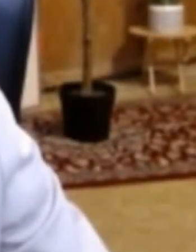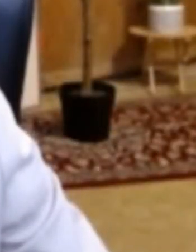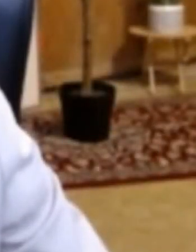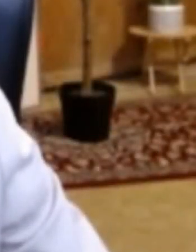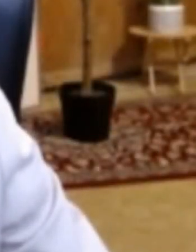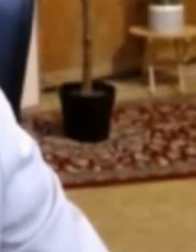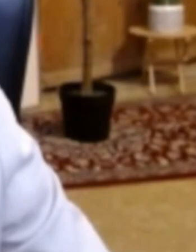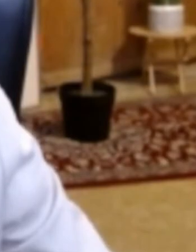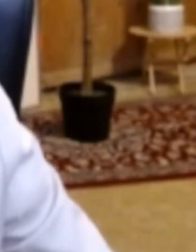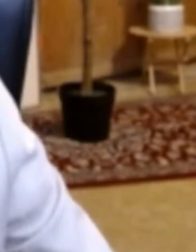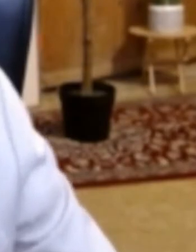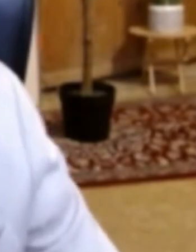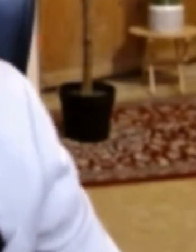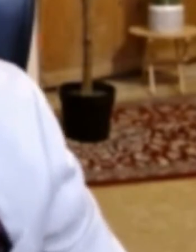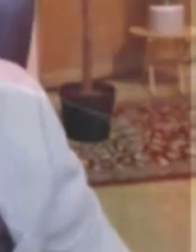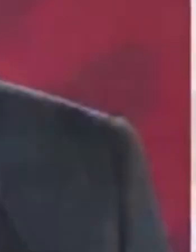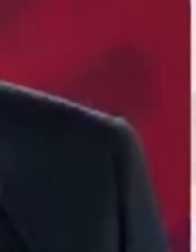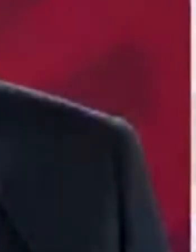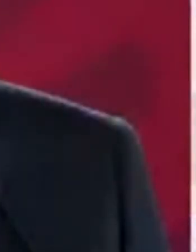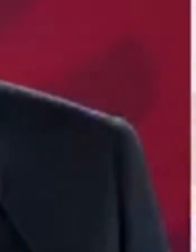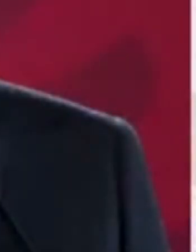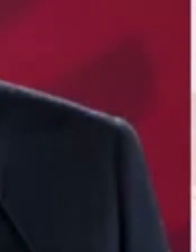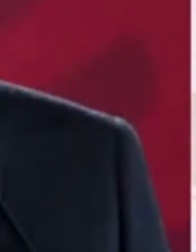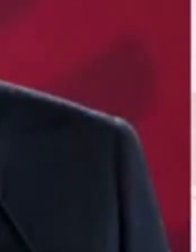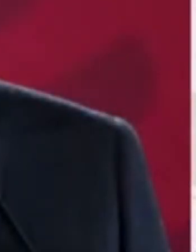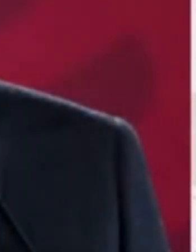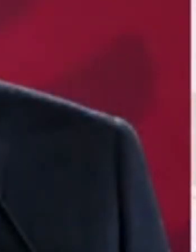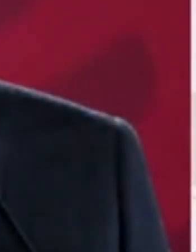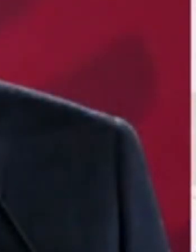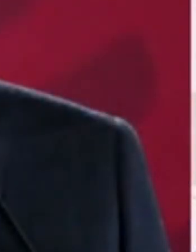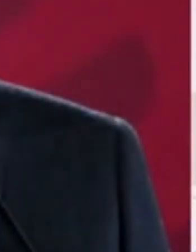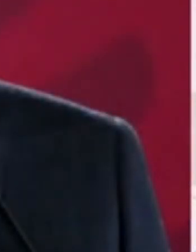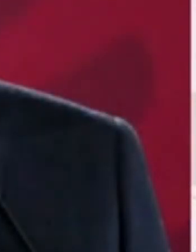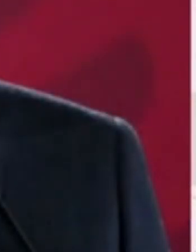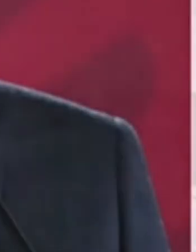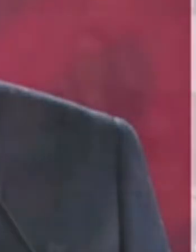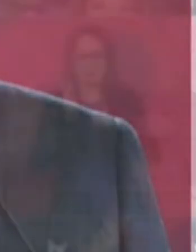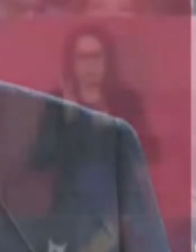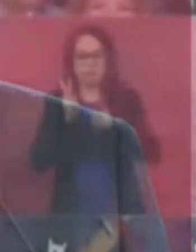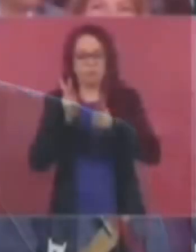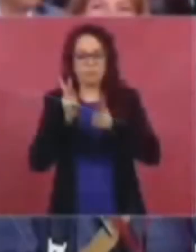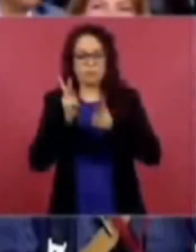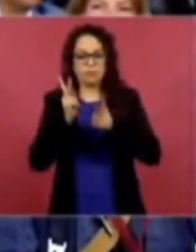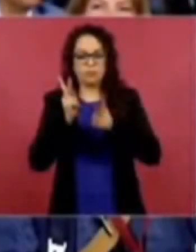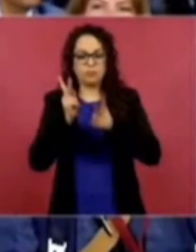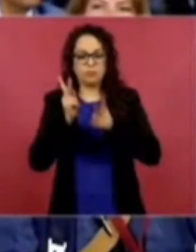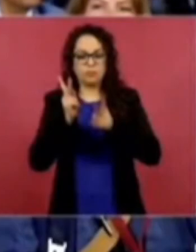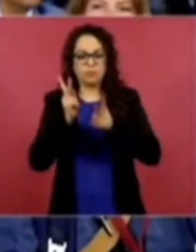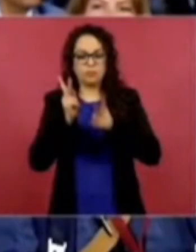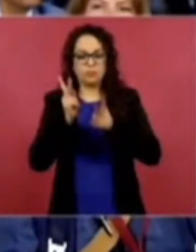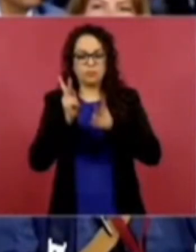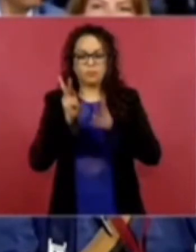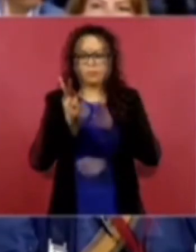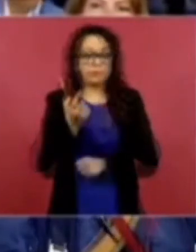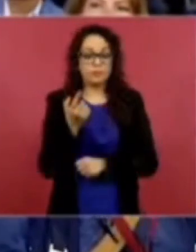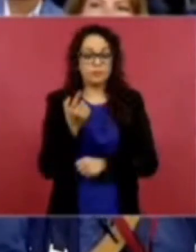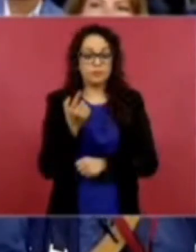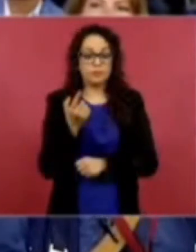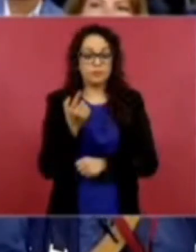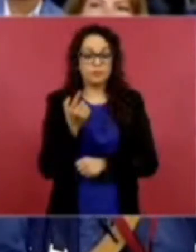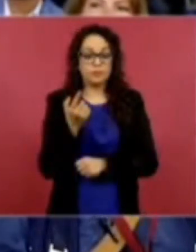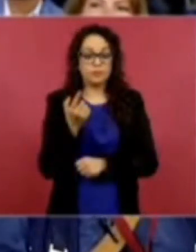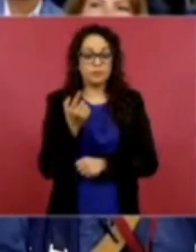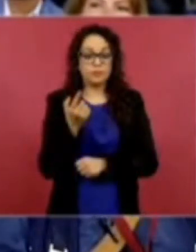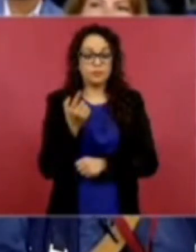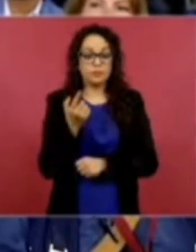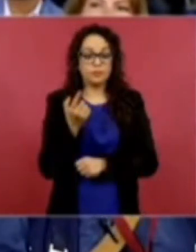ya algo estaba cambiando. Luis Guillermo le cuestiona al mandatario por qué lo hizo, y el presidente le dice que fue por respeto a una